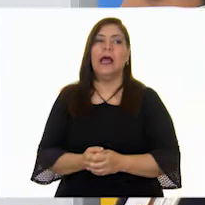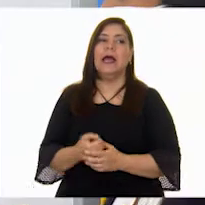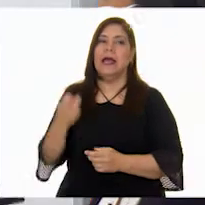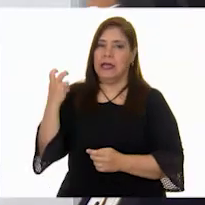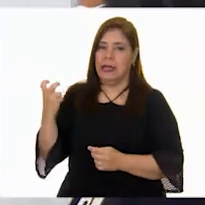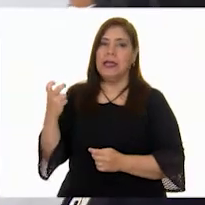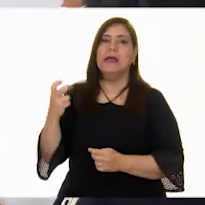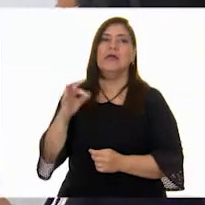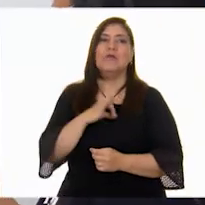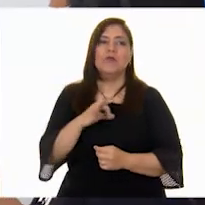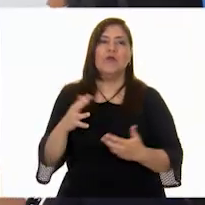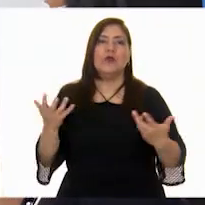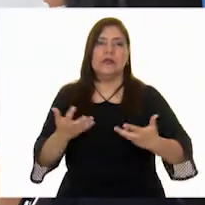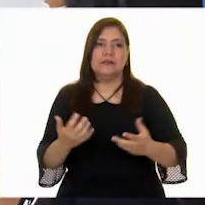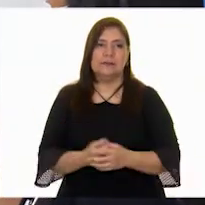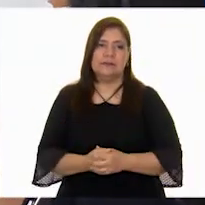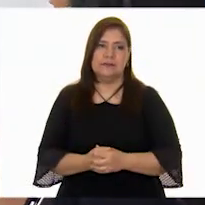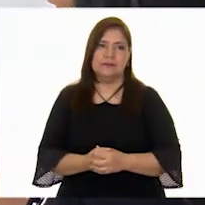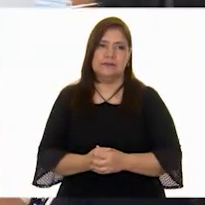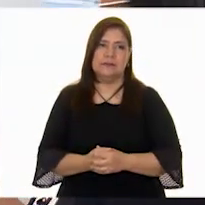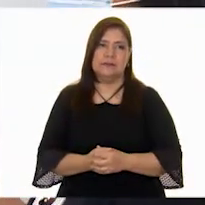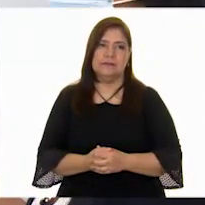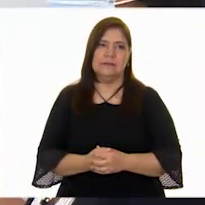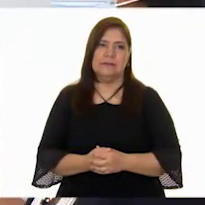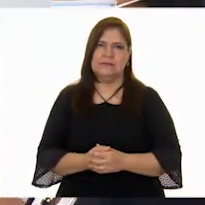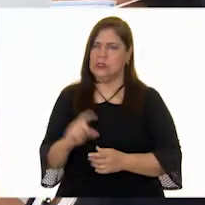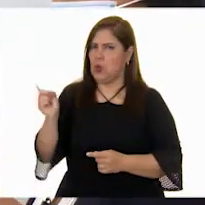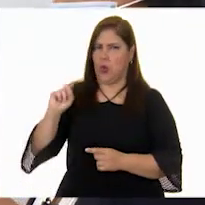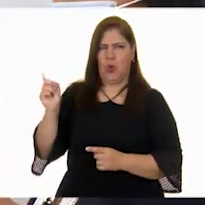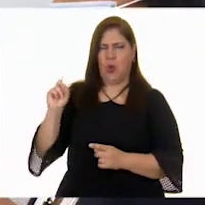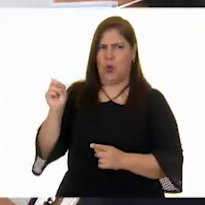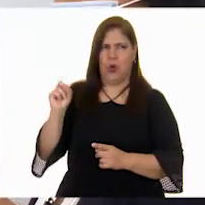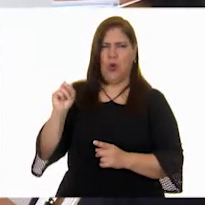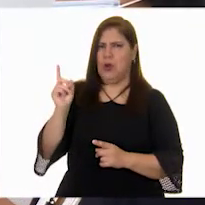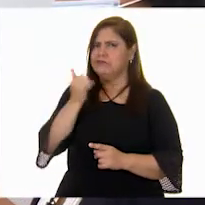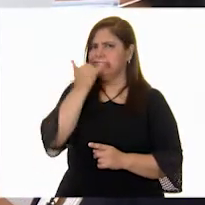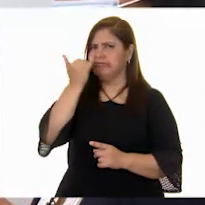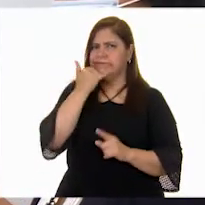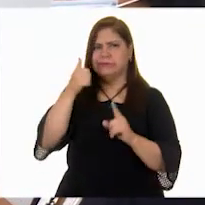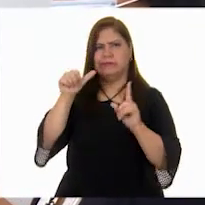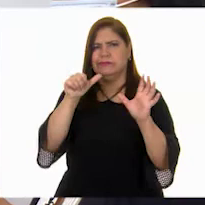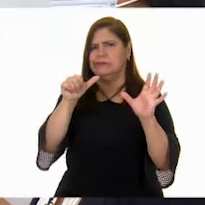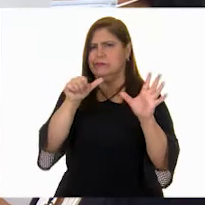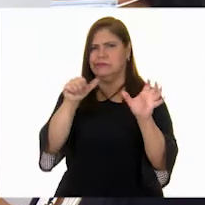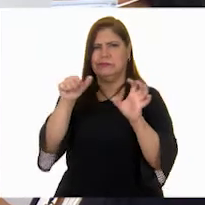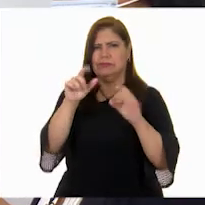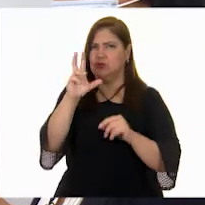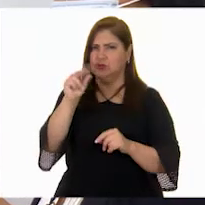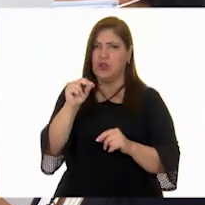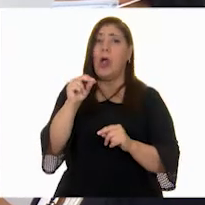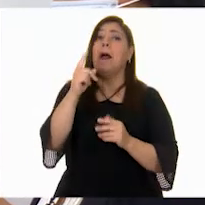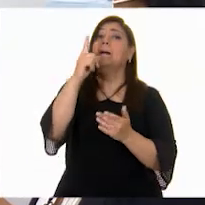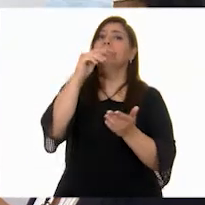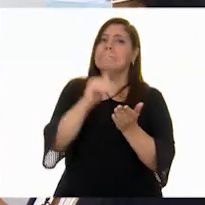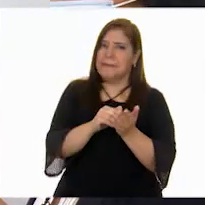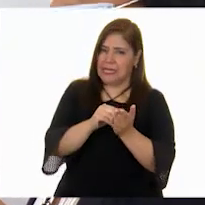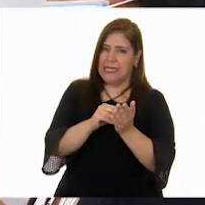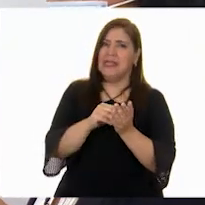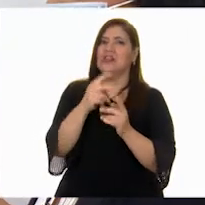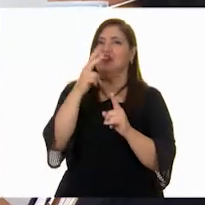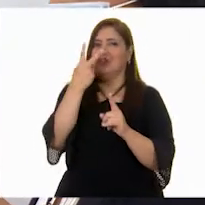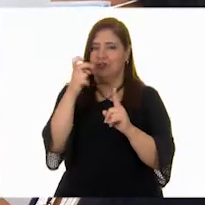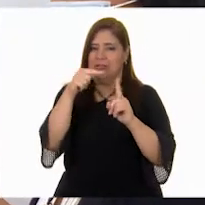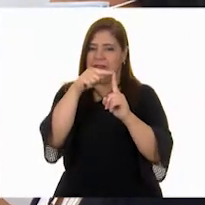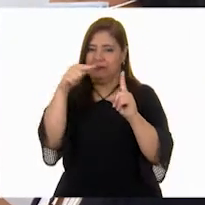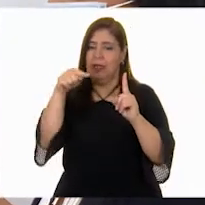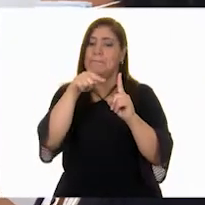nos va a dar... ¿No sería 1,200 entre 5, maestra? 1,200 entre 5, exactamente.